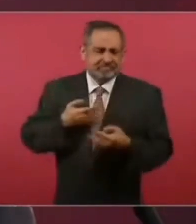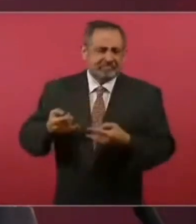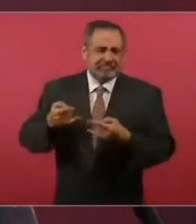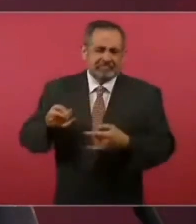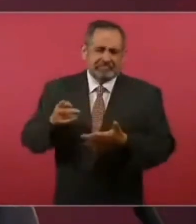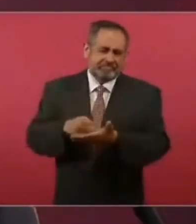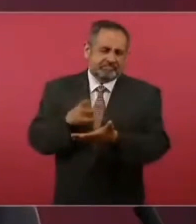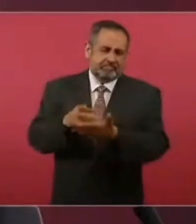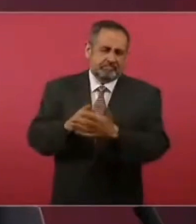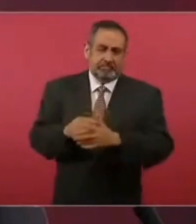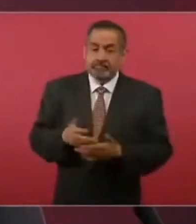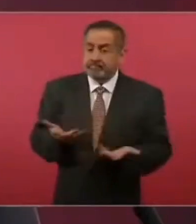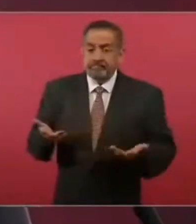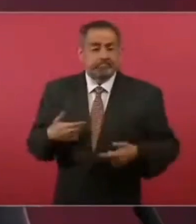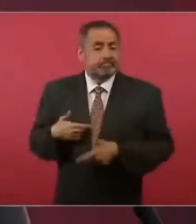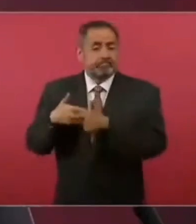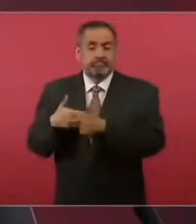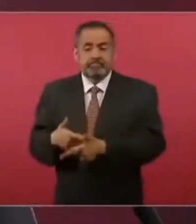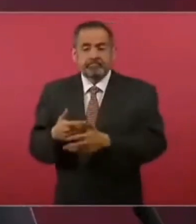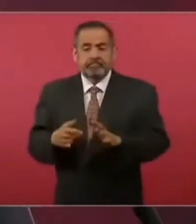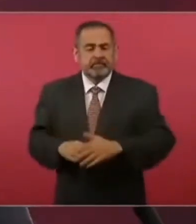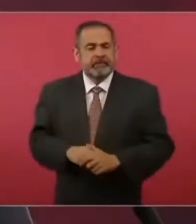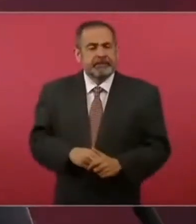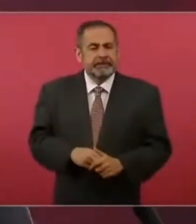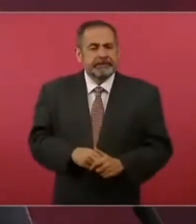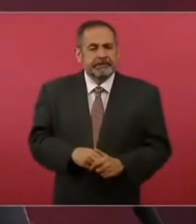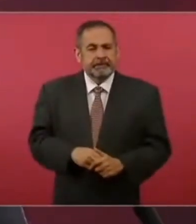Y pues tenemos que seguir. Ahora que